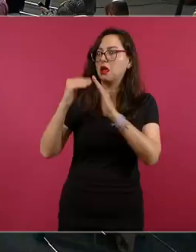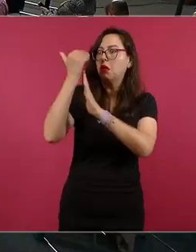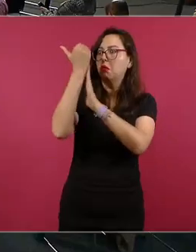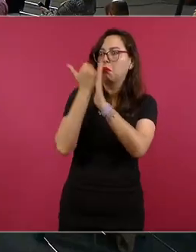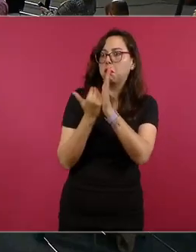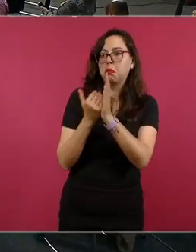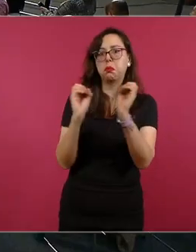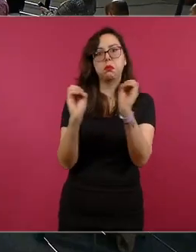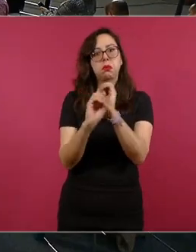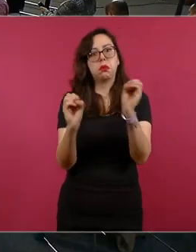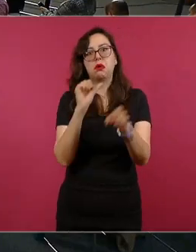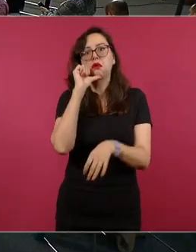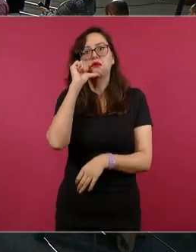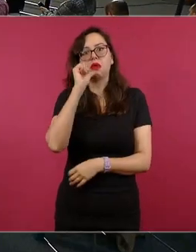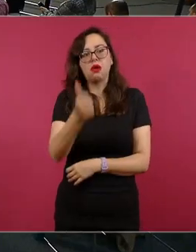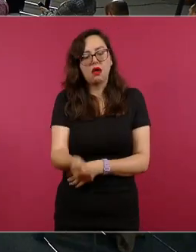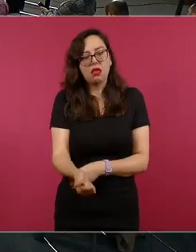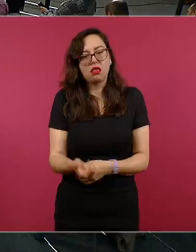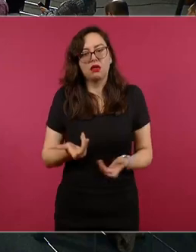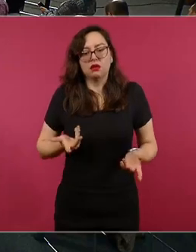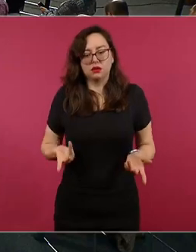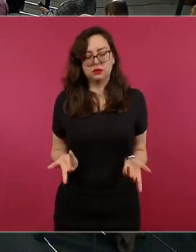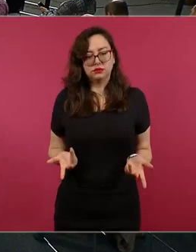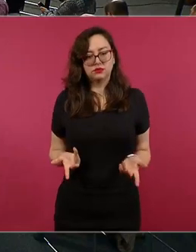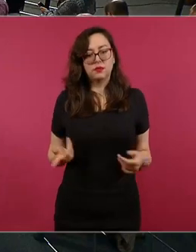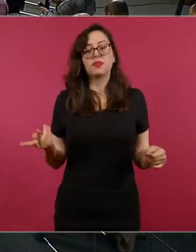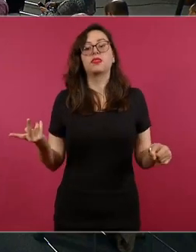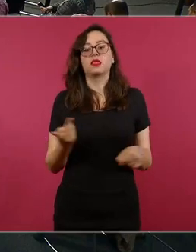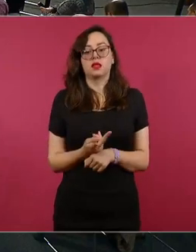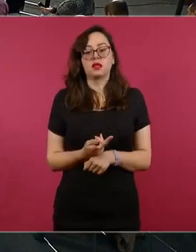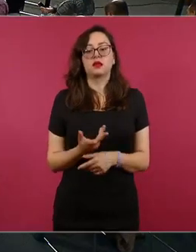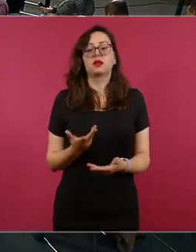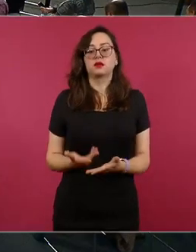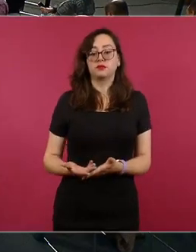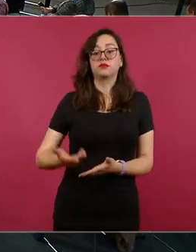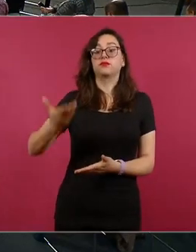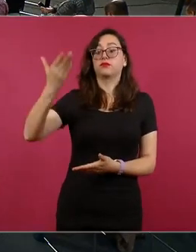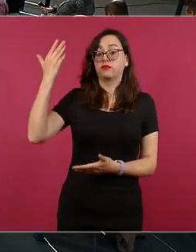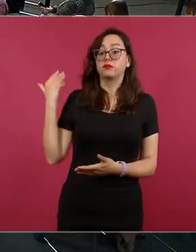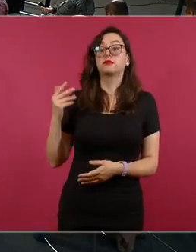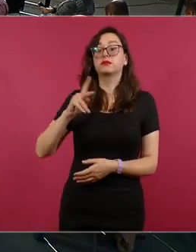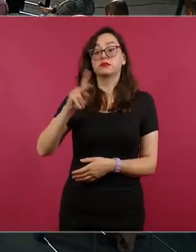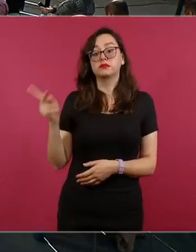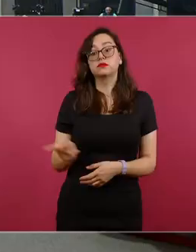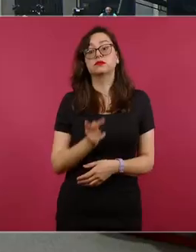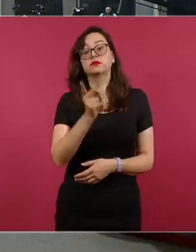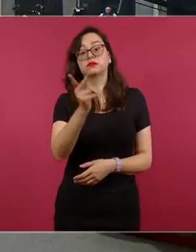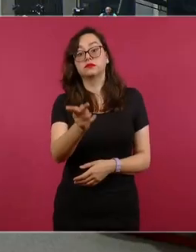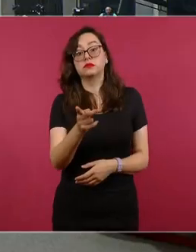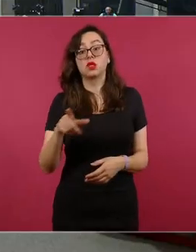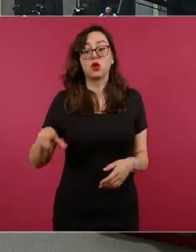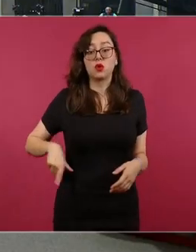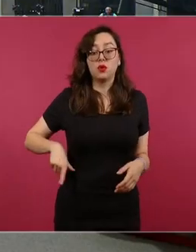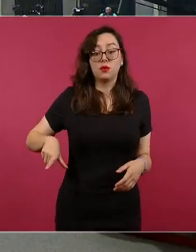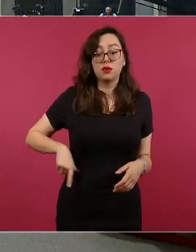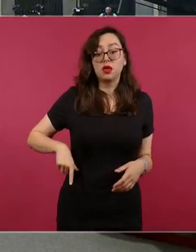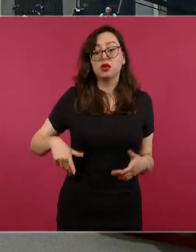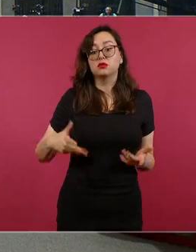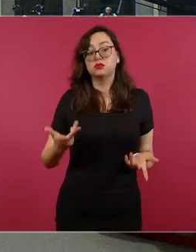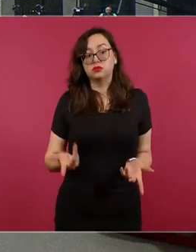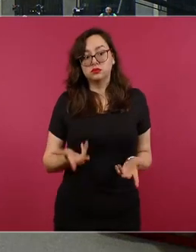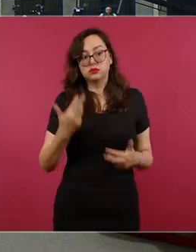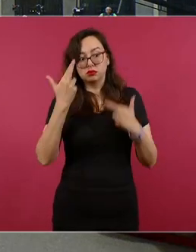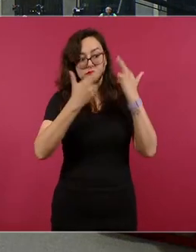compasión. Señor presidente, en aquella ocasión le preguntamos directamente qué acciones está tomando su gobierno para poner fin a estos